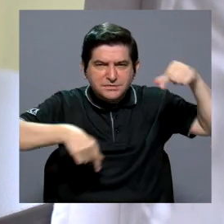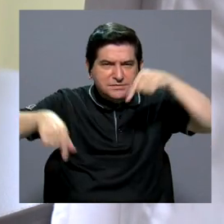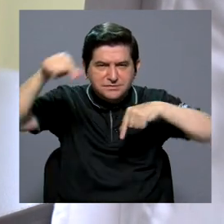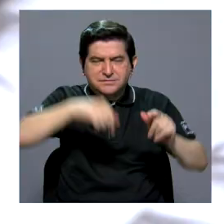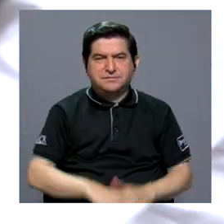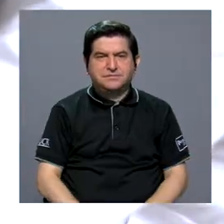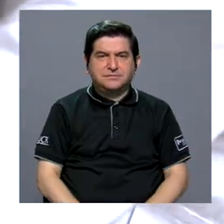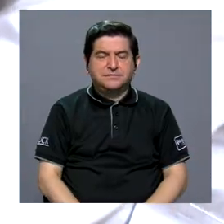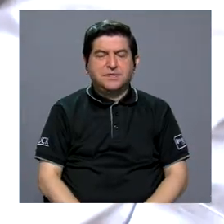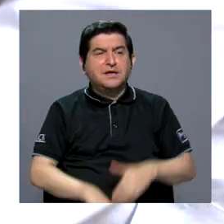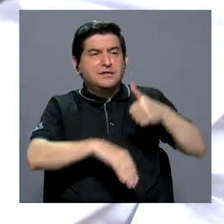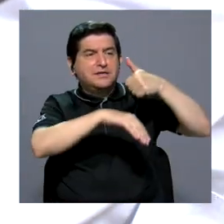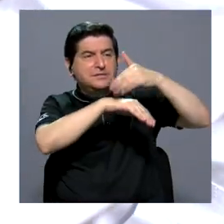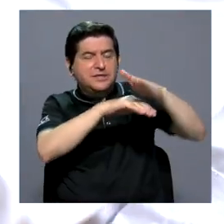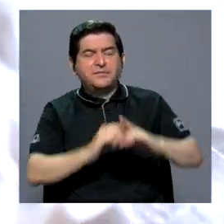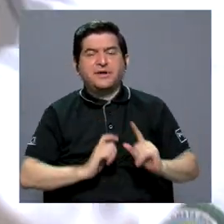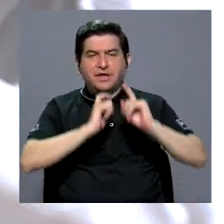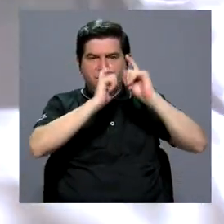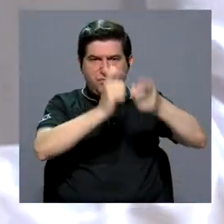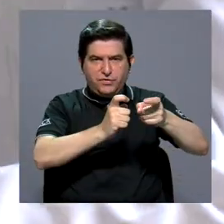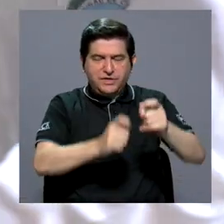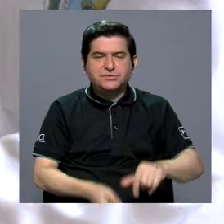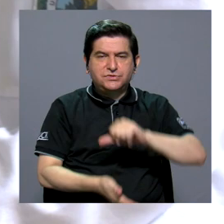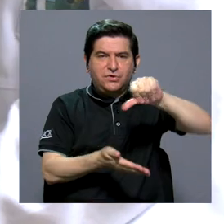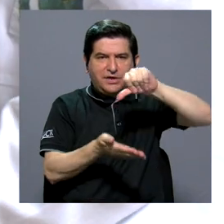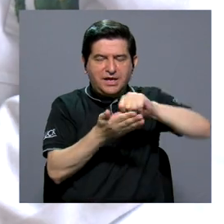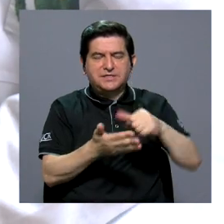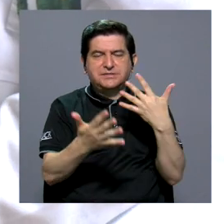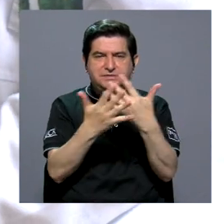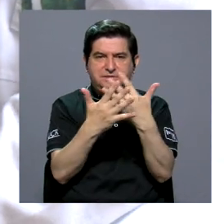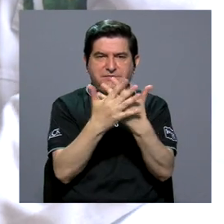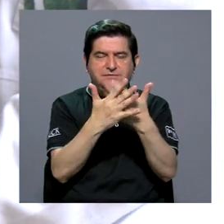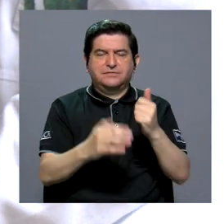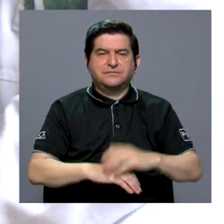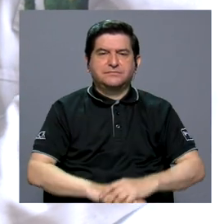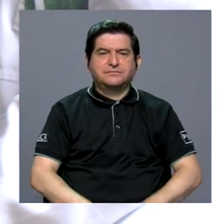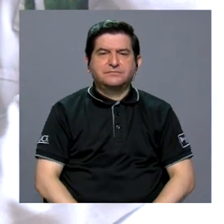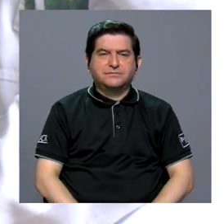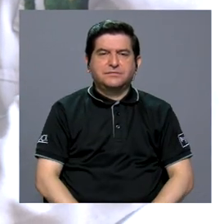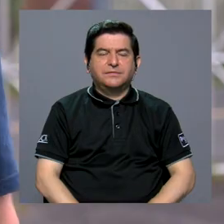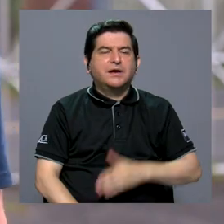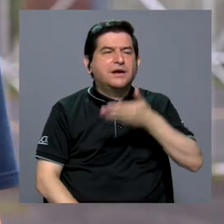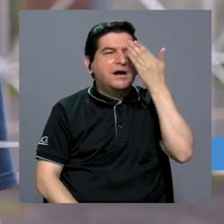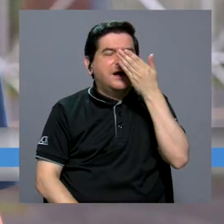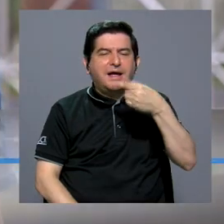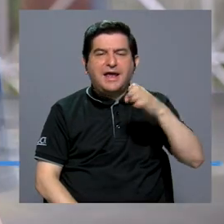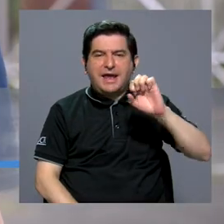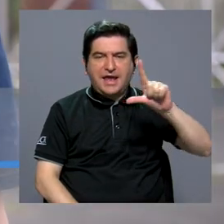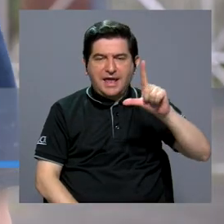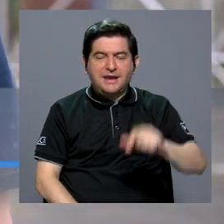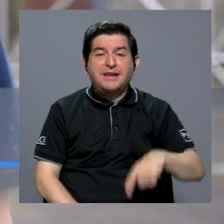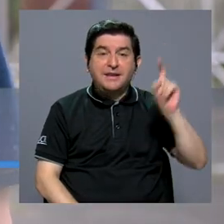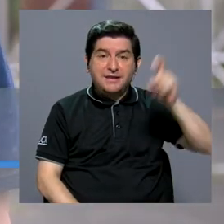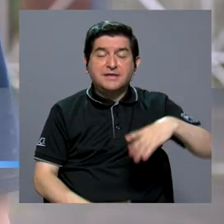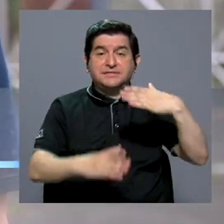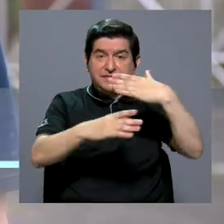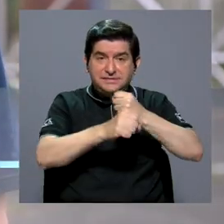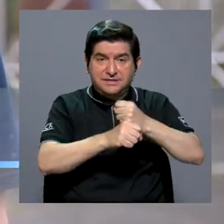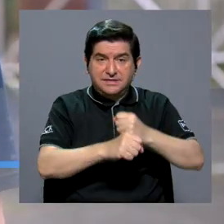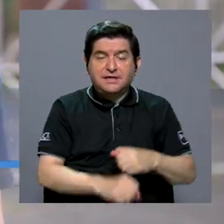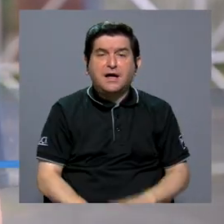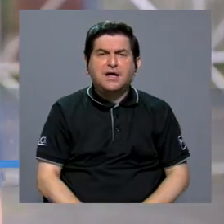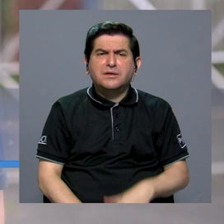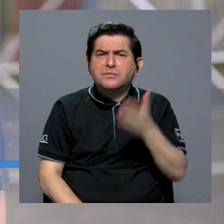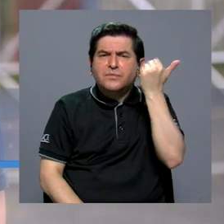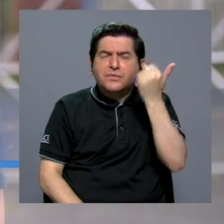de Química, sino que se enviará como donativo a centros de privados de libertad. Un aromatizante en gel, y la necesidad de